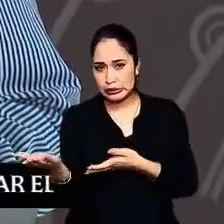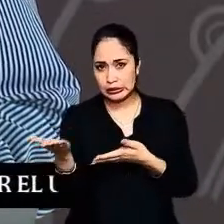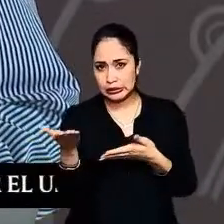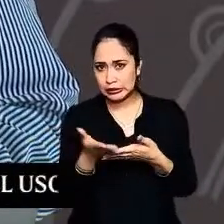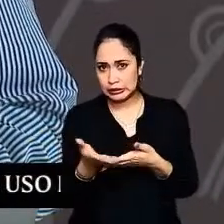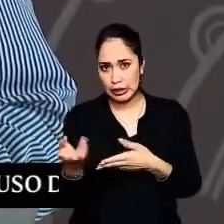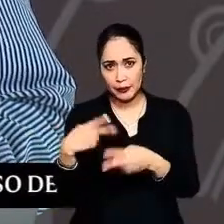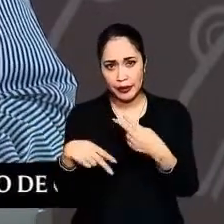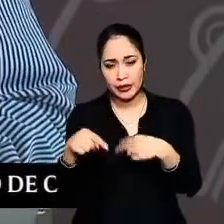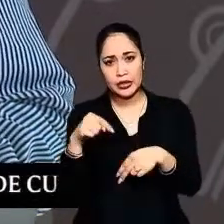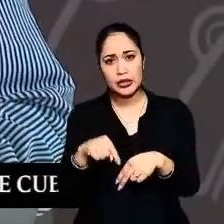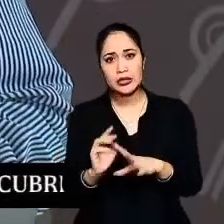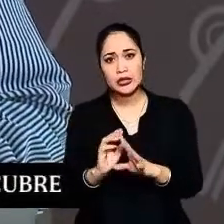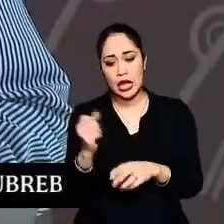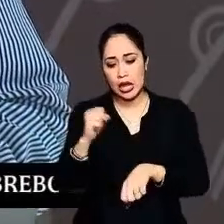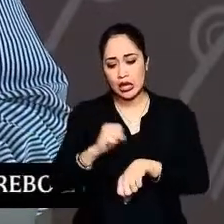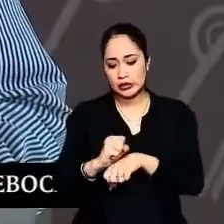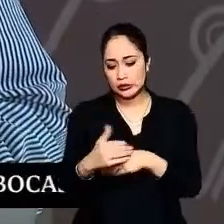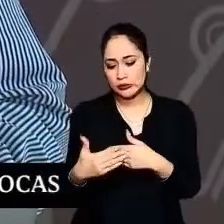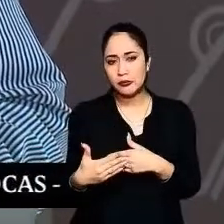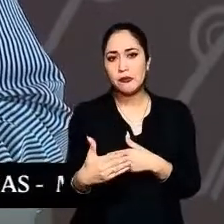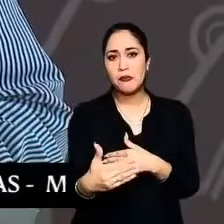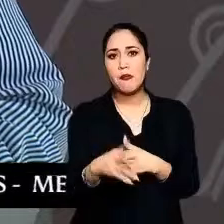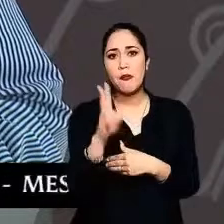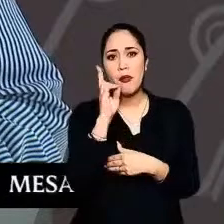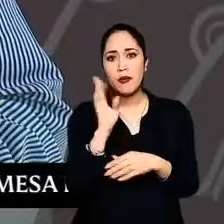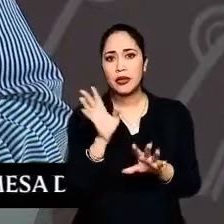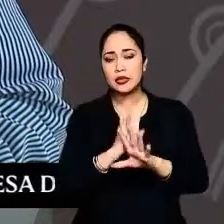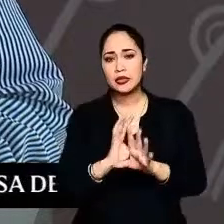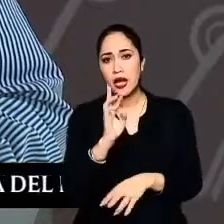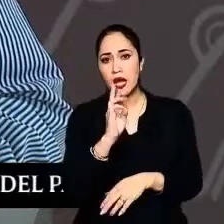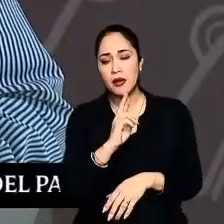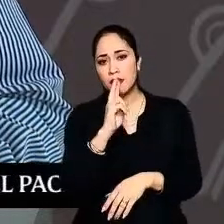le voy a dar seguimiento esta semana y tener resultados para la próxima.